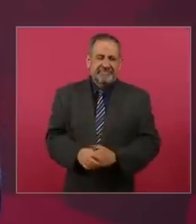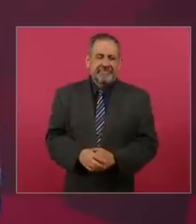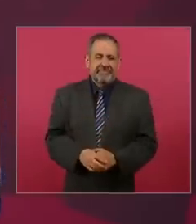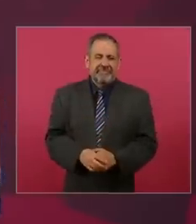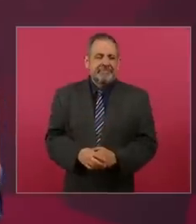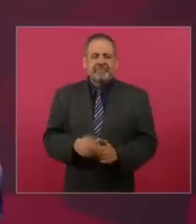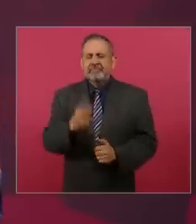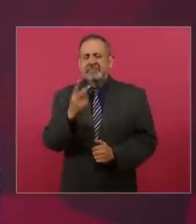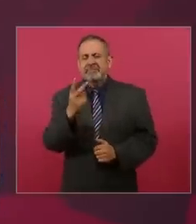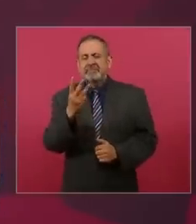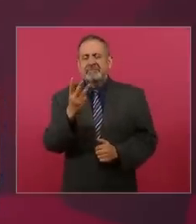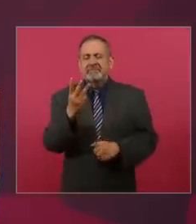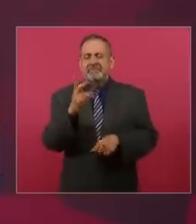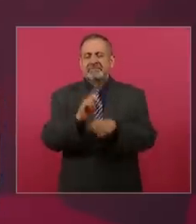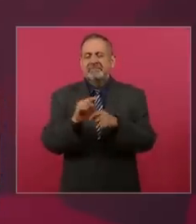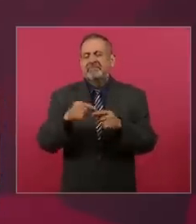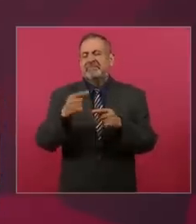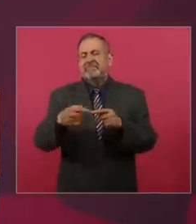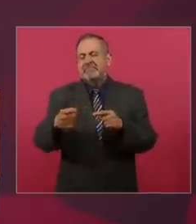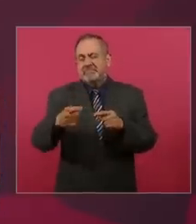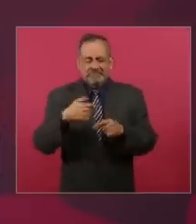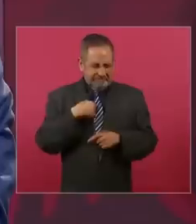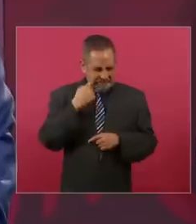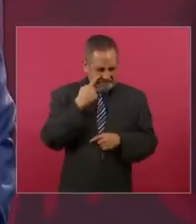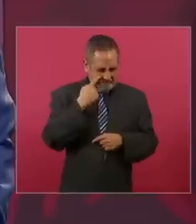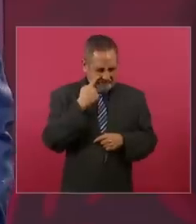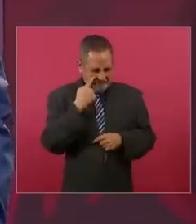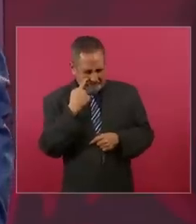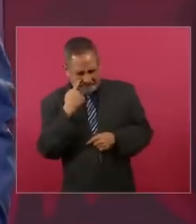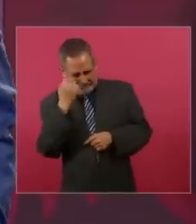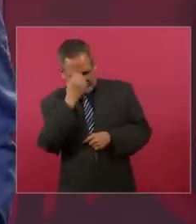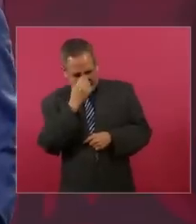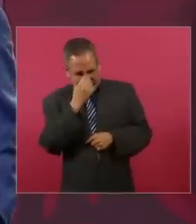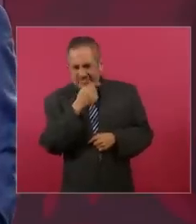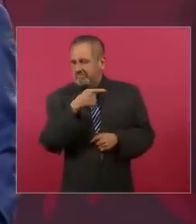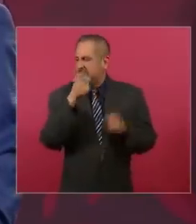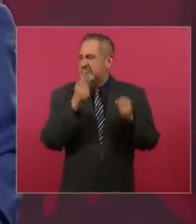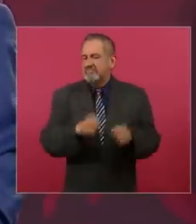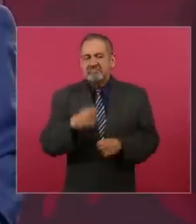En dos o tres días les digo. O sea, yo les voy a decir, porque